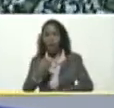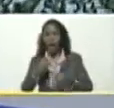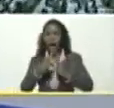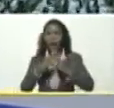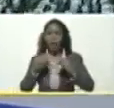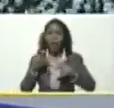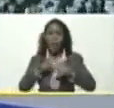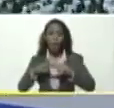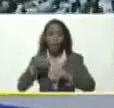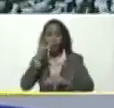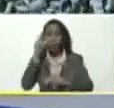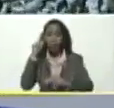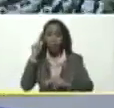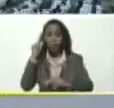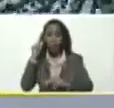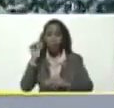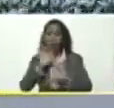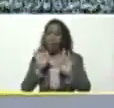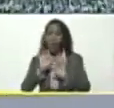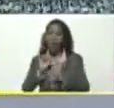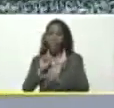los niños y niñas sin exclusión.